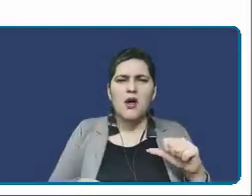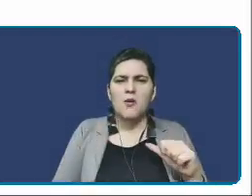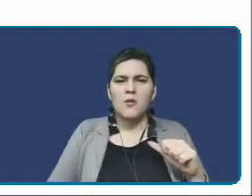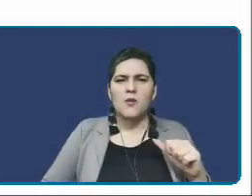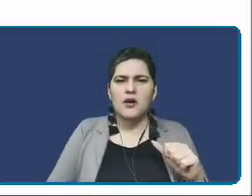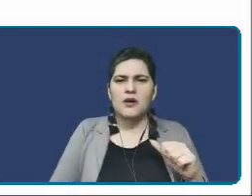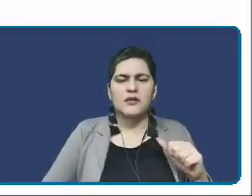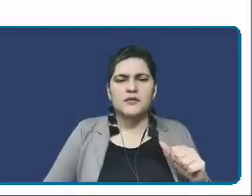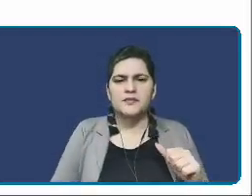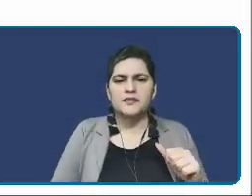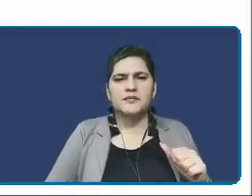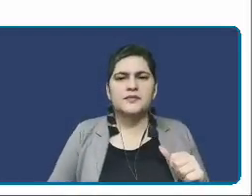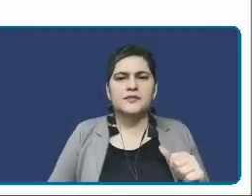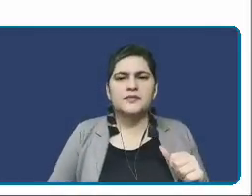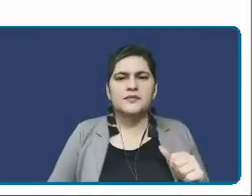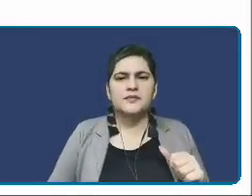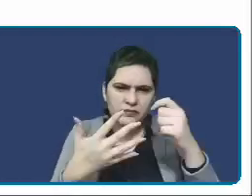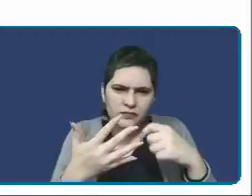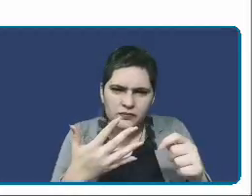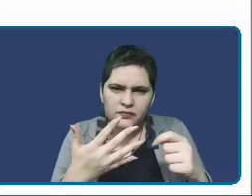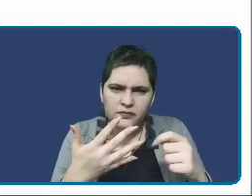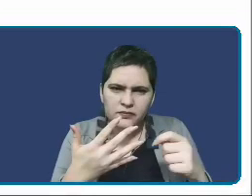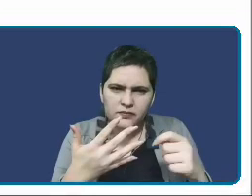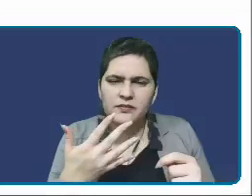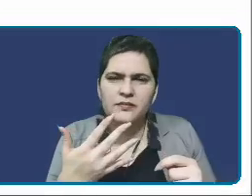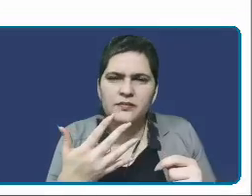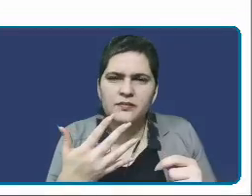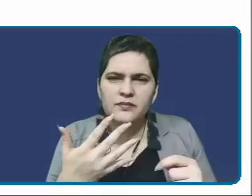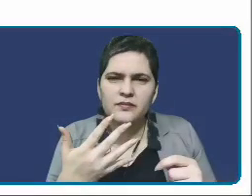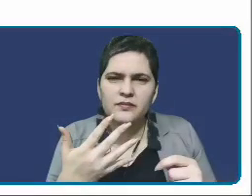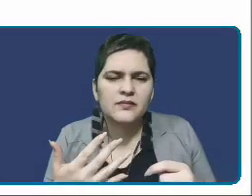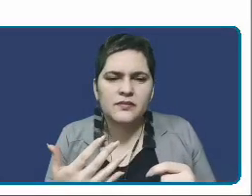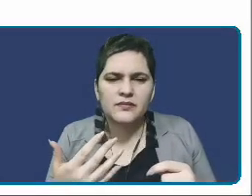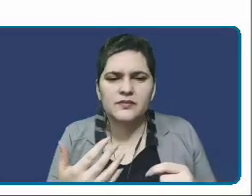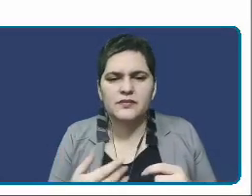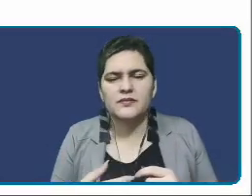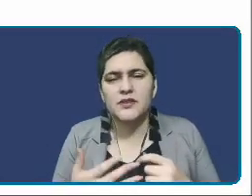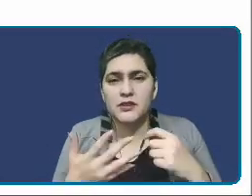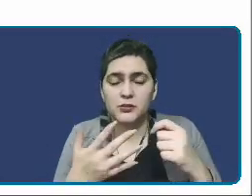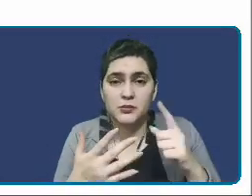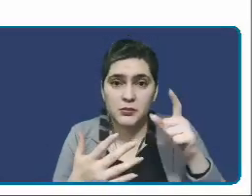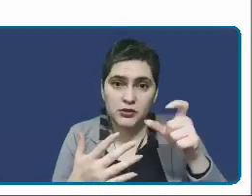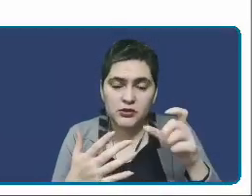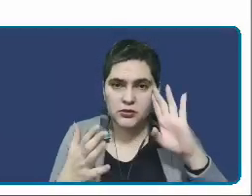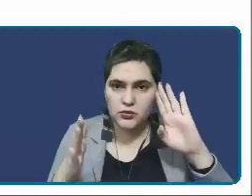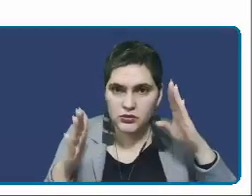los síntomas en autismo, ¿ya?